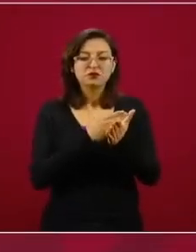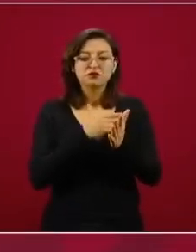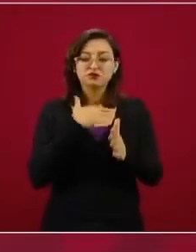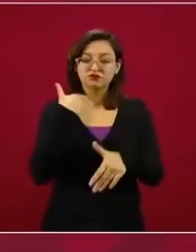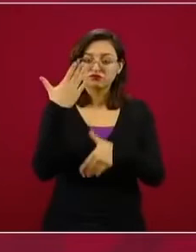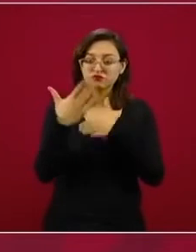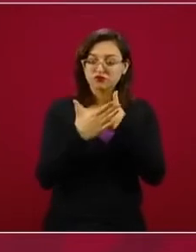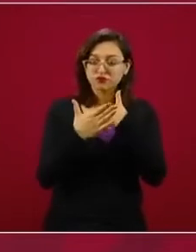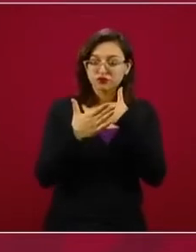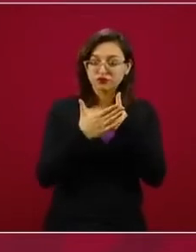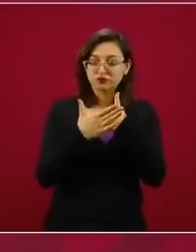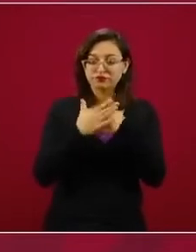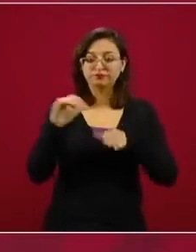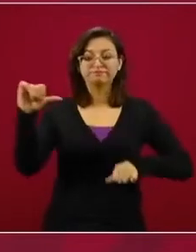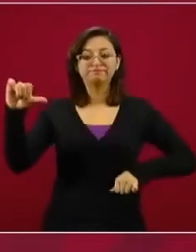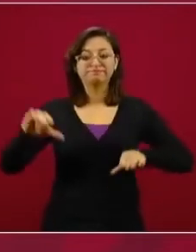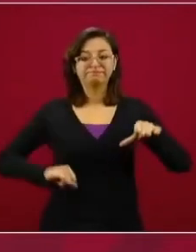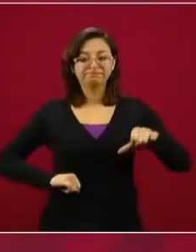reapertura